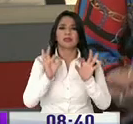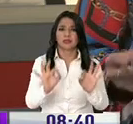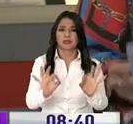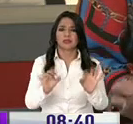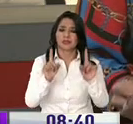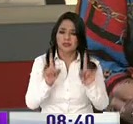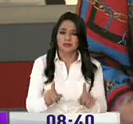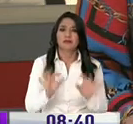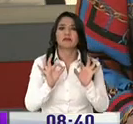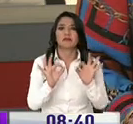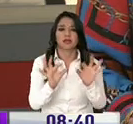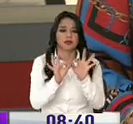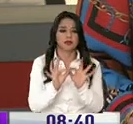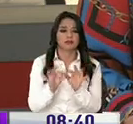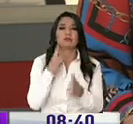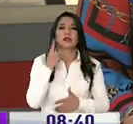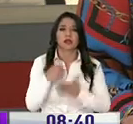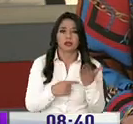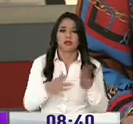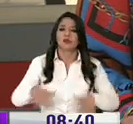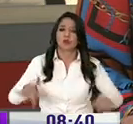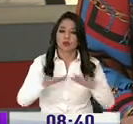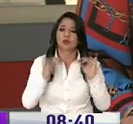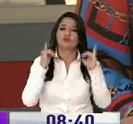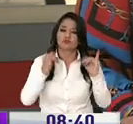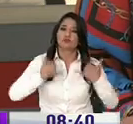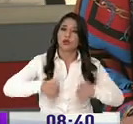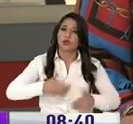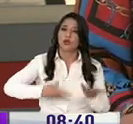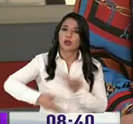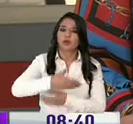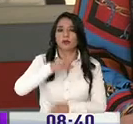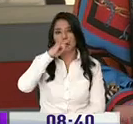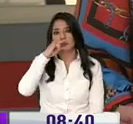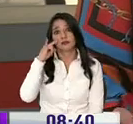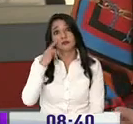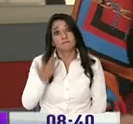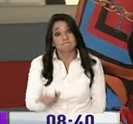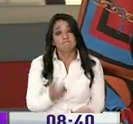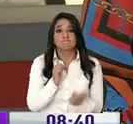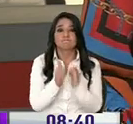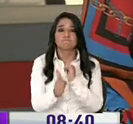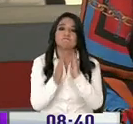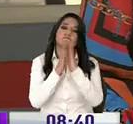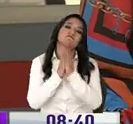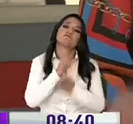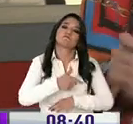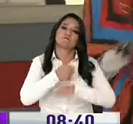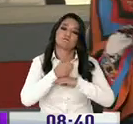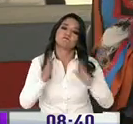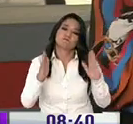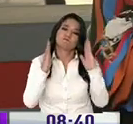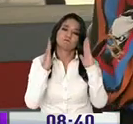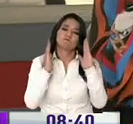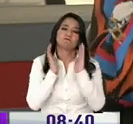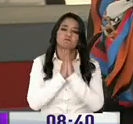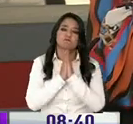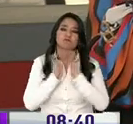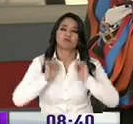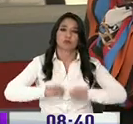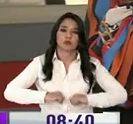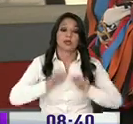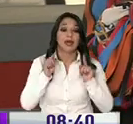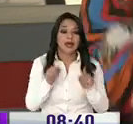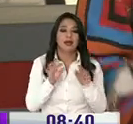buen estado justamente porque son un centro de entretenimiento para los niños, para el deporte. Así que hacemos el llamado a la autoridad para que les eche una manito de gato ahí y